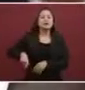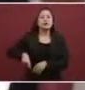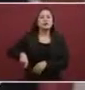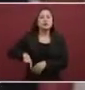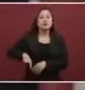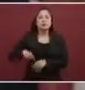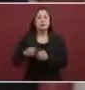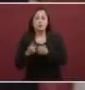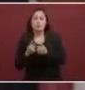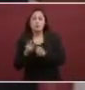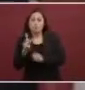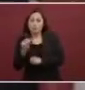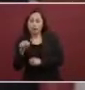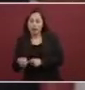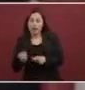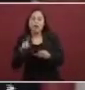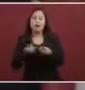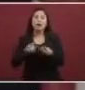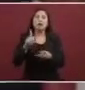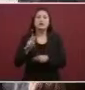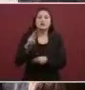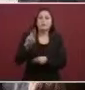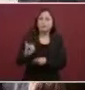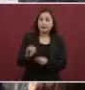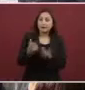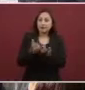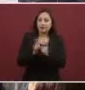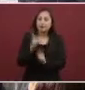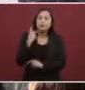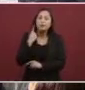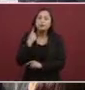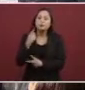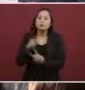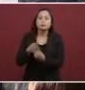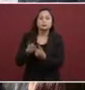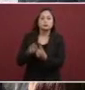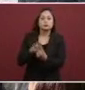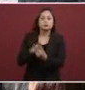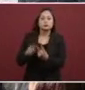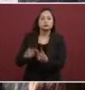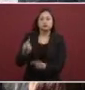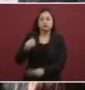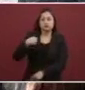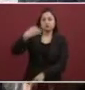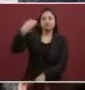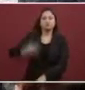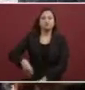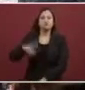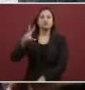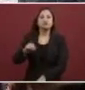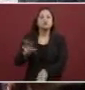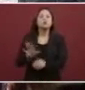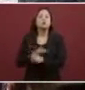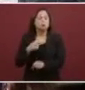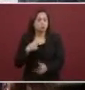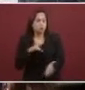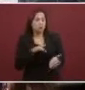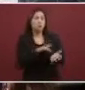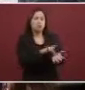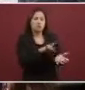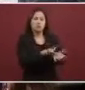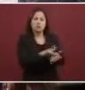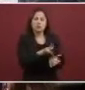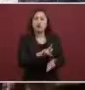panistas ni el gobierno priista, me acabaron nunca de aceptar porque me etiquetaban de López Obradorista. Y